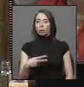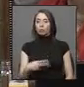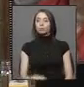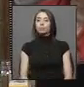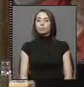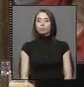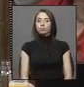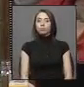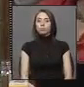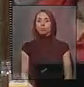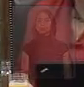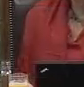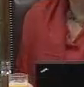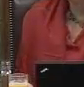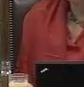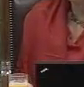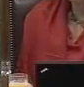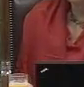Quiero saludar